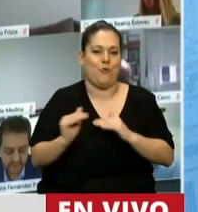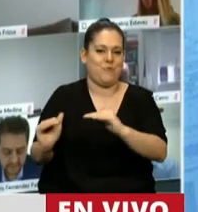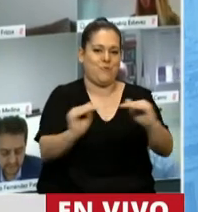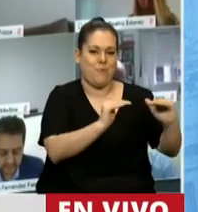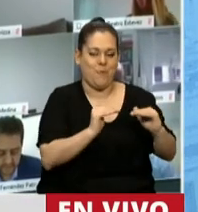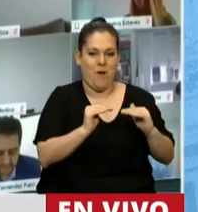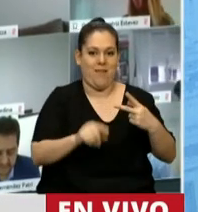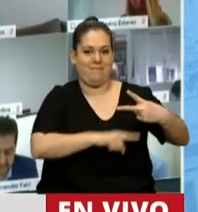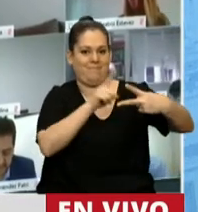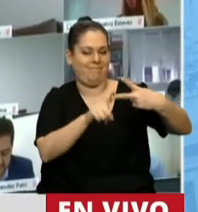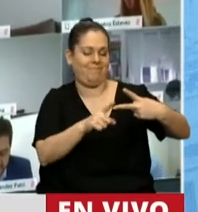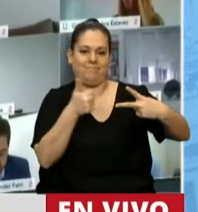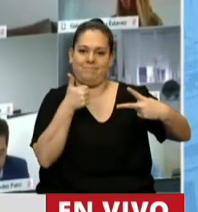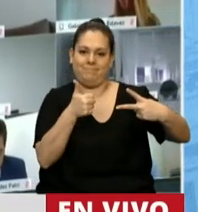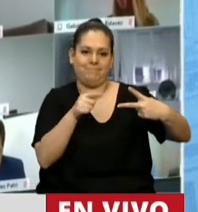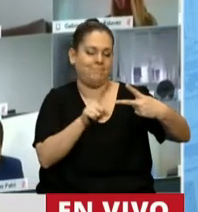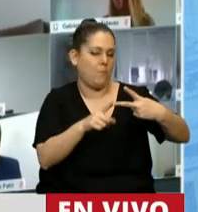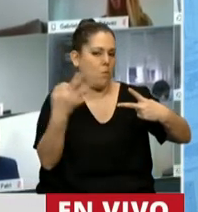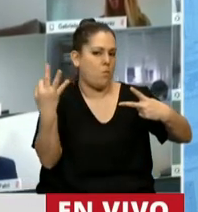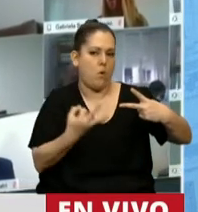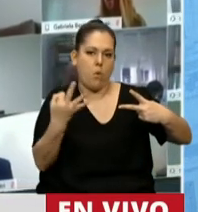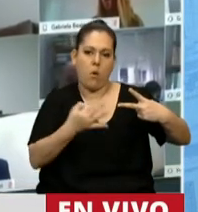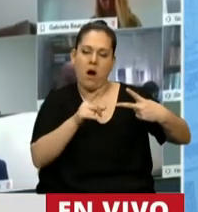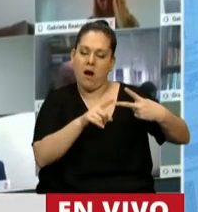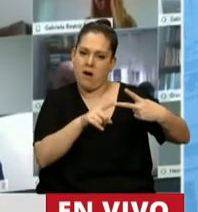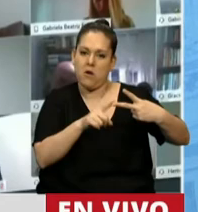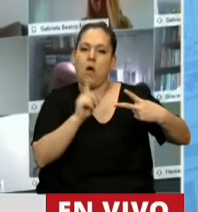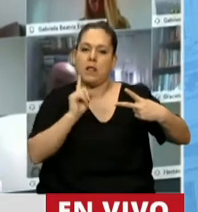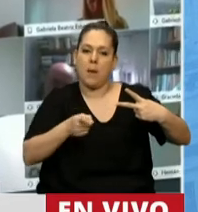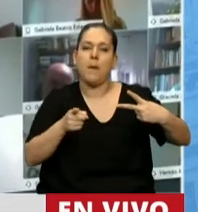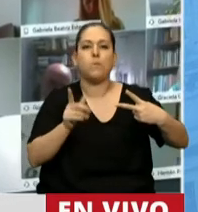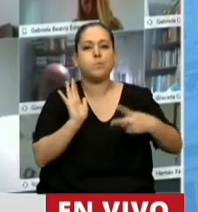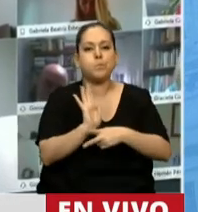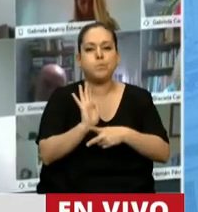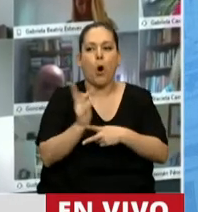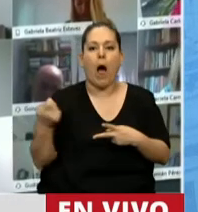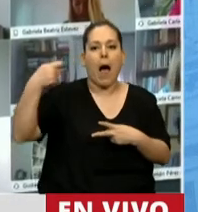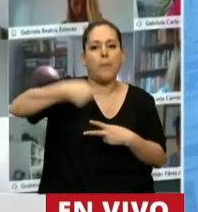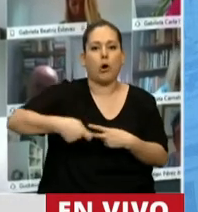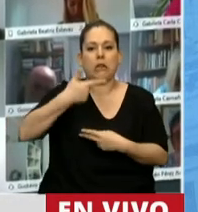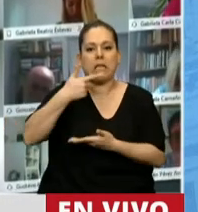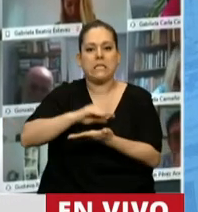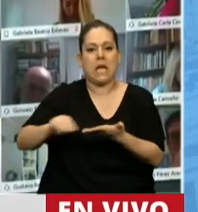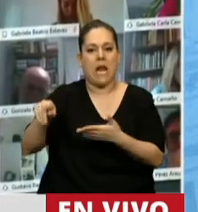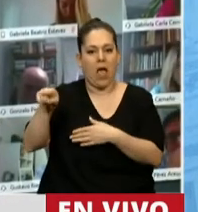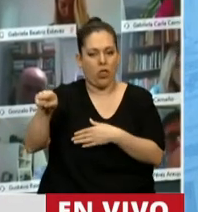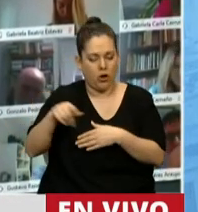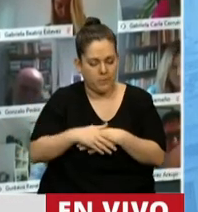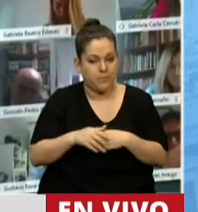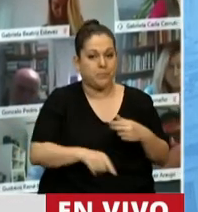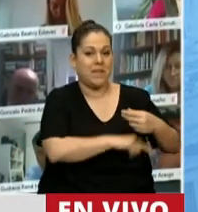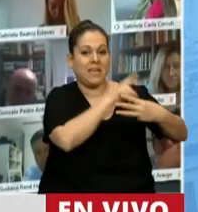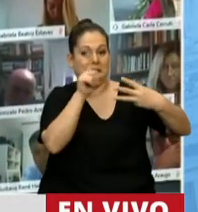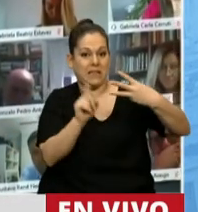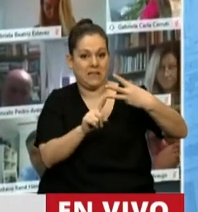segundo elemento ha sido muy bueno y ha sido un aporte que el Senado ha hecho. En tercer